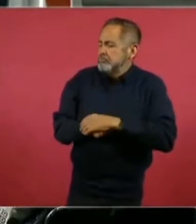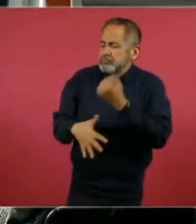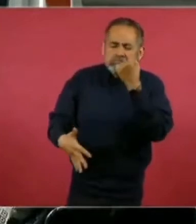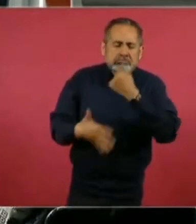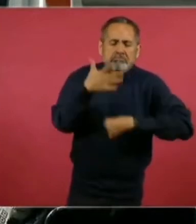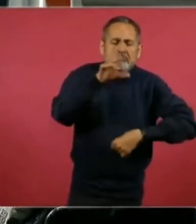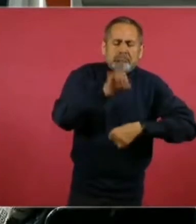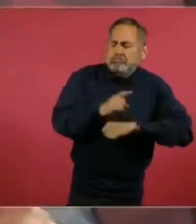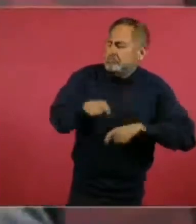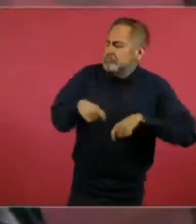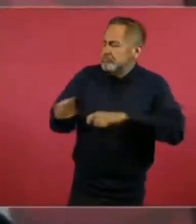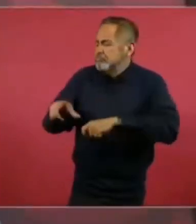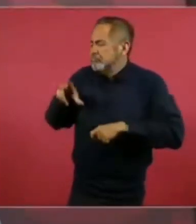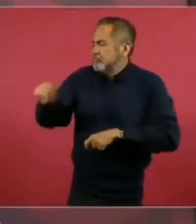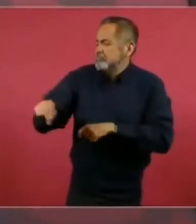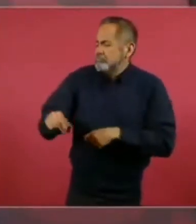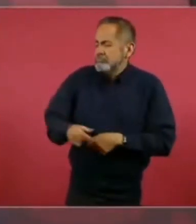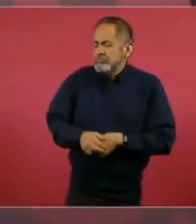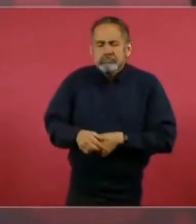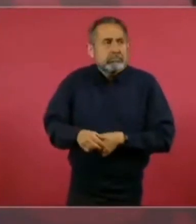hace un gobierno?